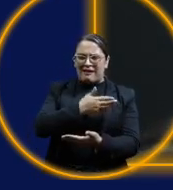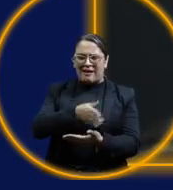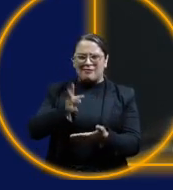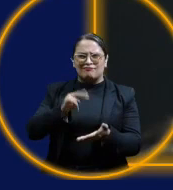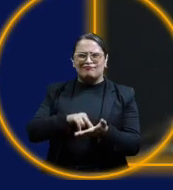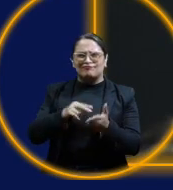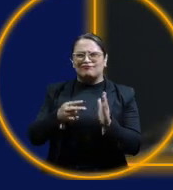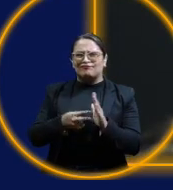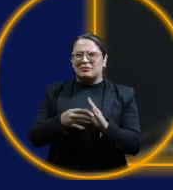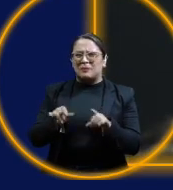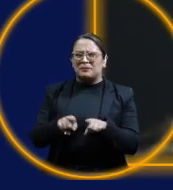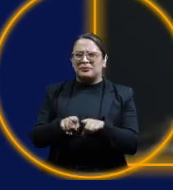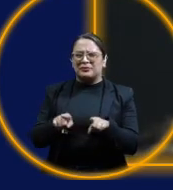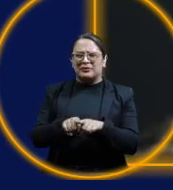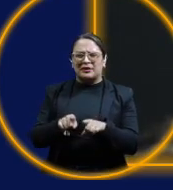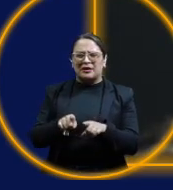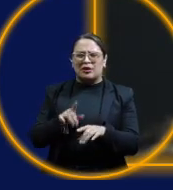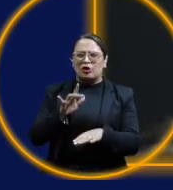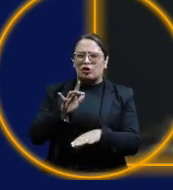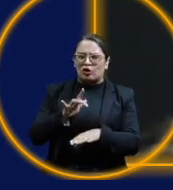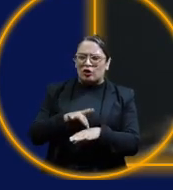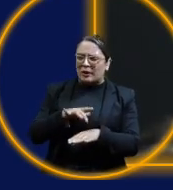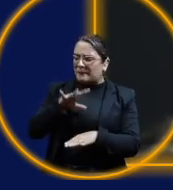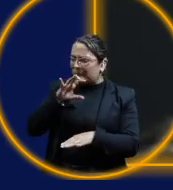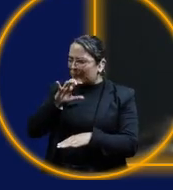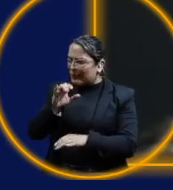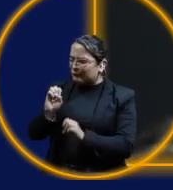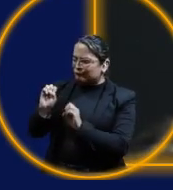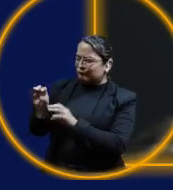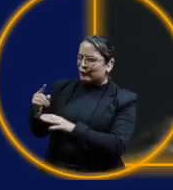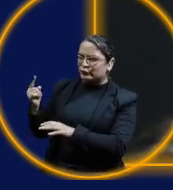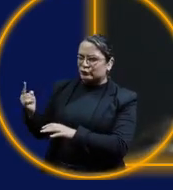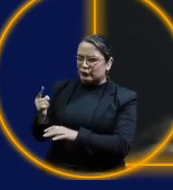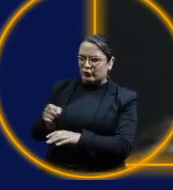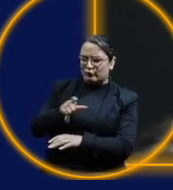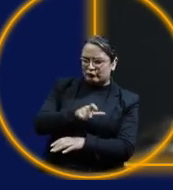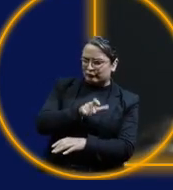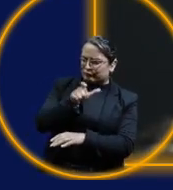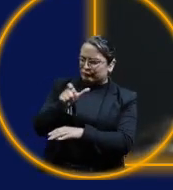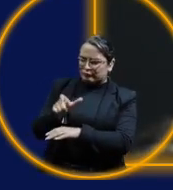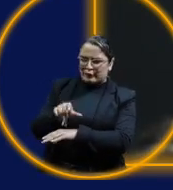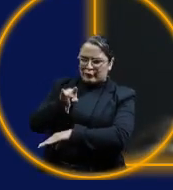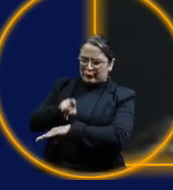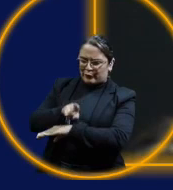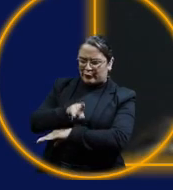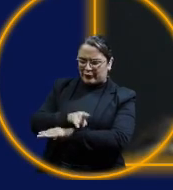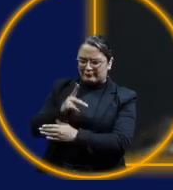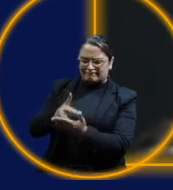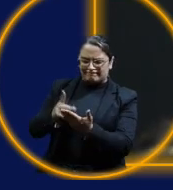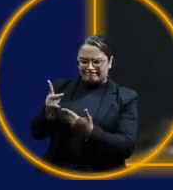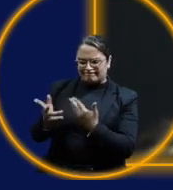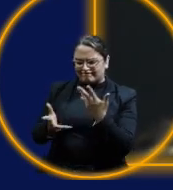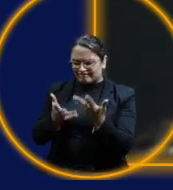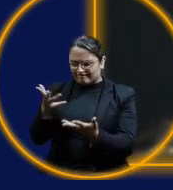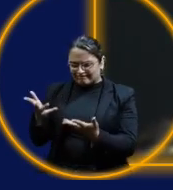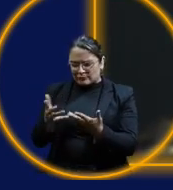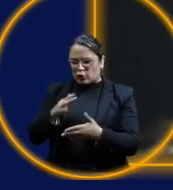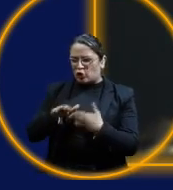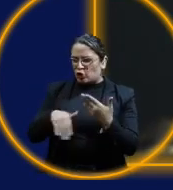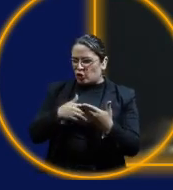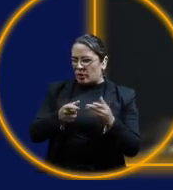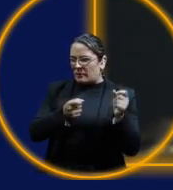significaban que tenía que dejar mi perro solo tenía que pagar que alguien cuidara el perro por lo que era un proyecto solo tenía que pagar